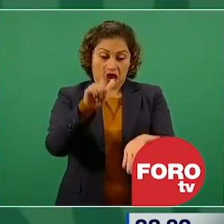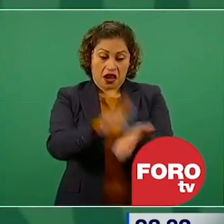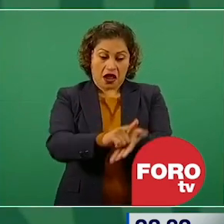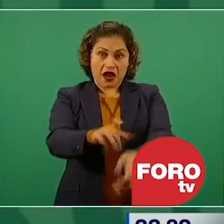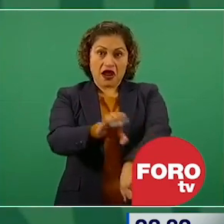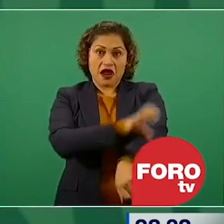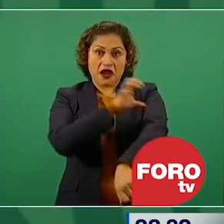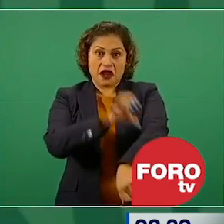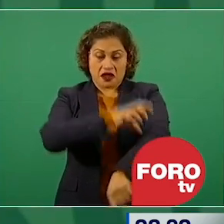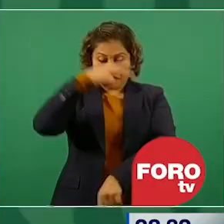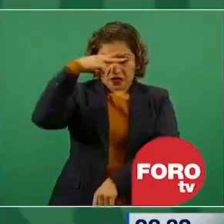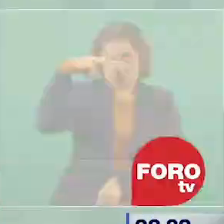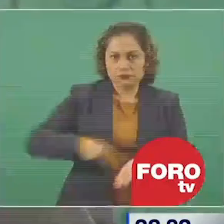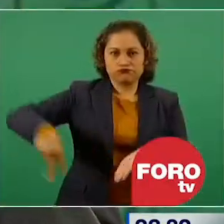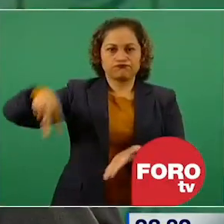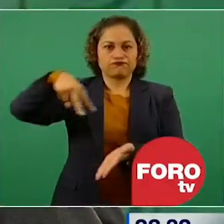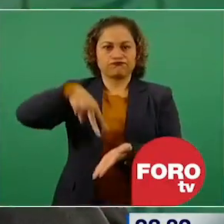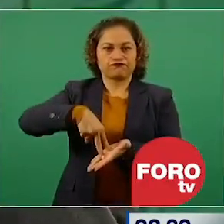afectados.